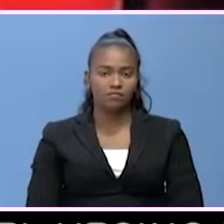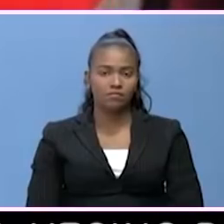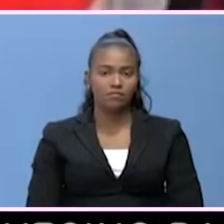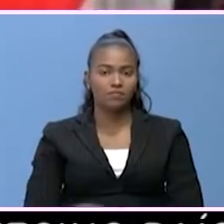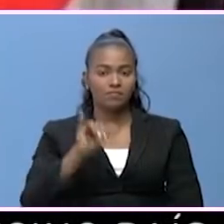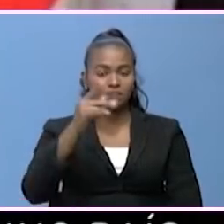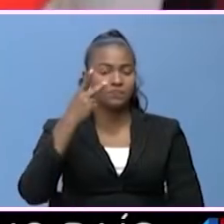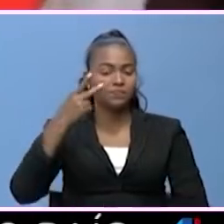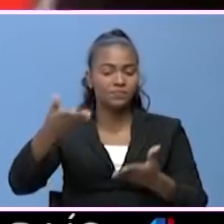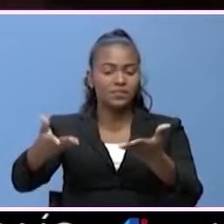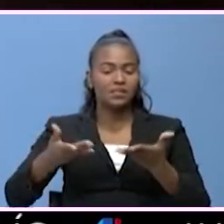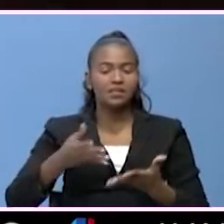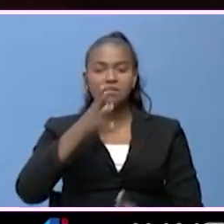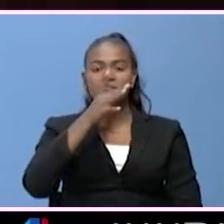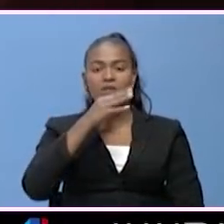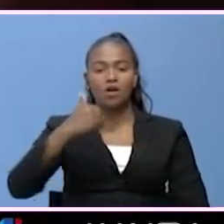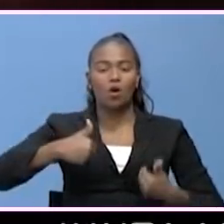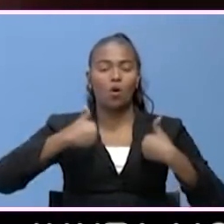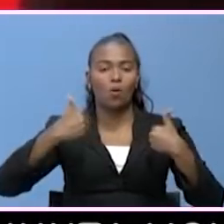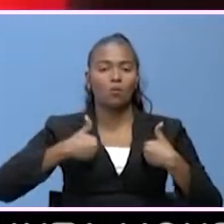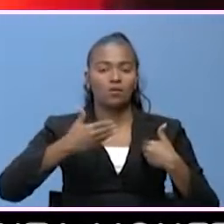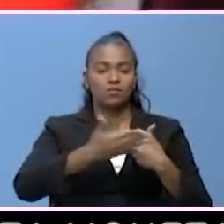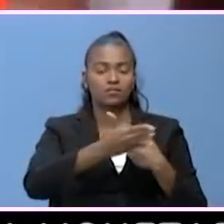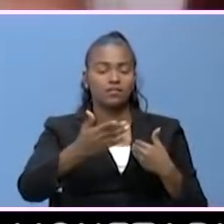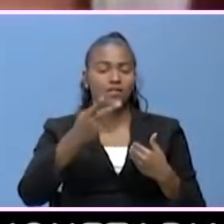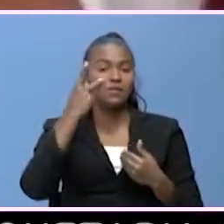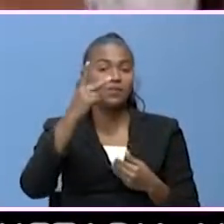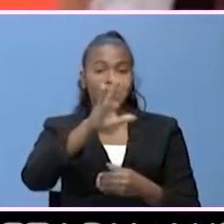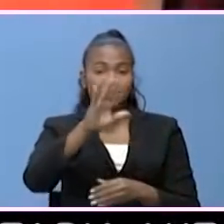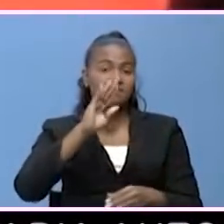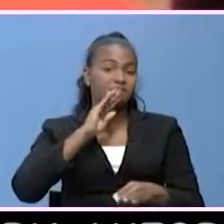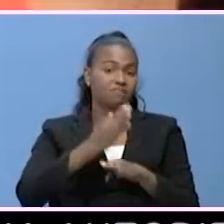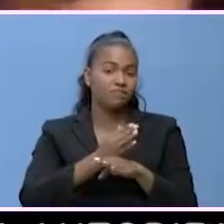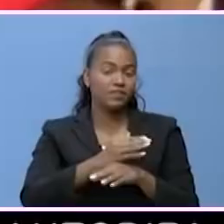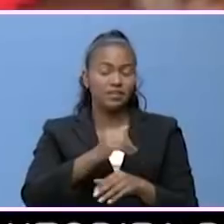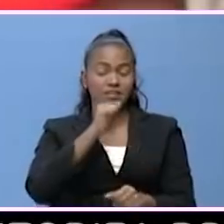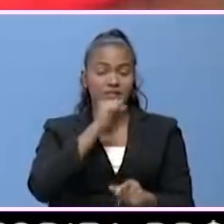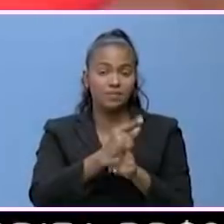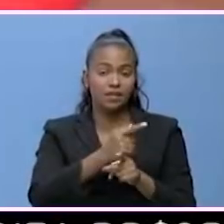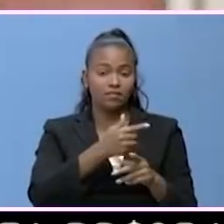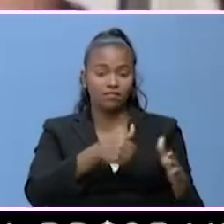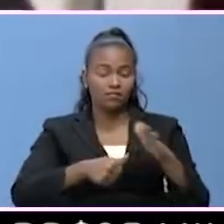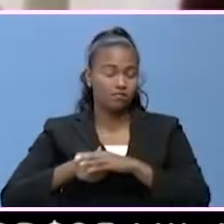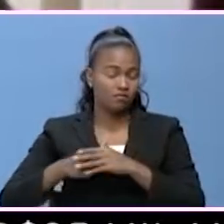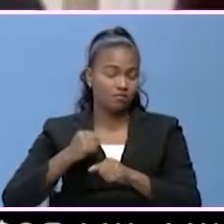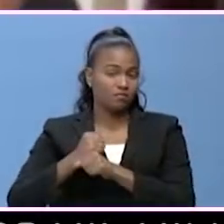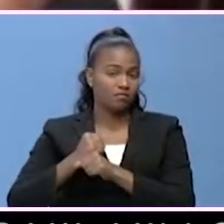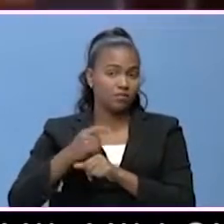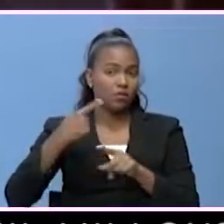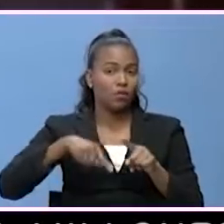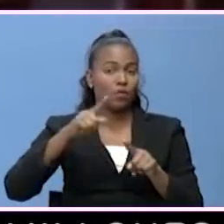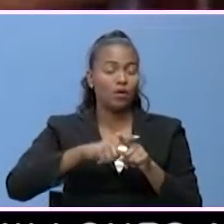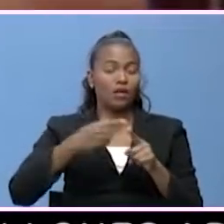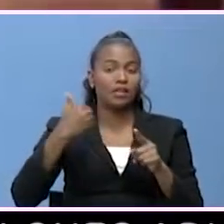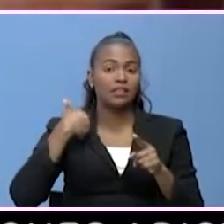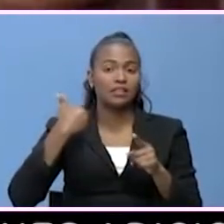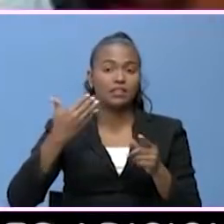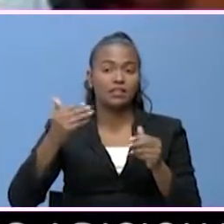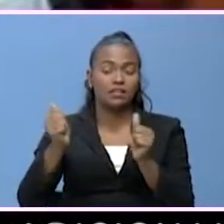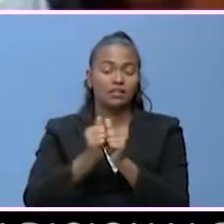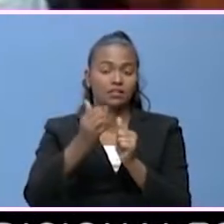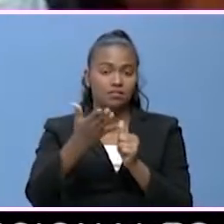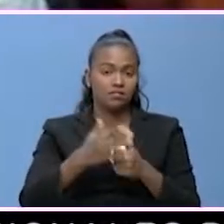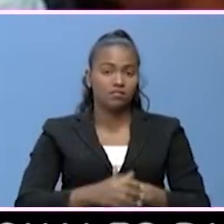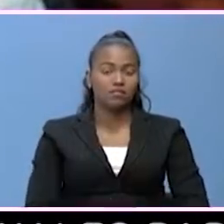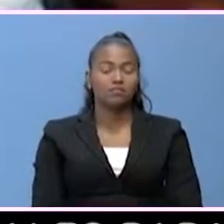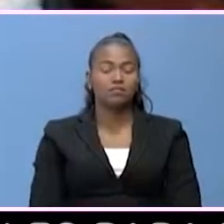Así recibió la madre de los jóvenes librados a sus hijos. Los hermanos fueron secuestrados en Haití cuando grababan una película.